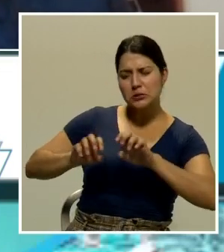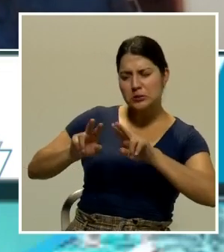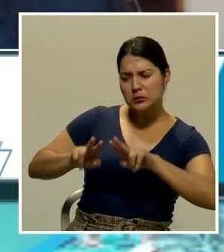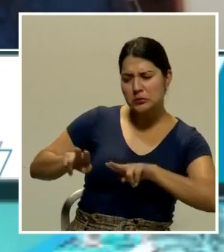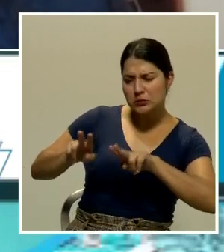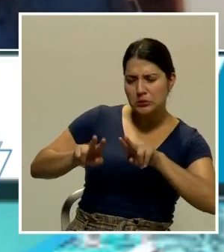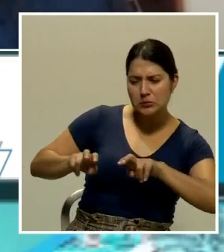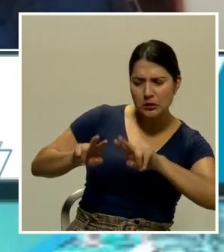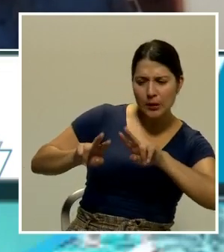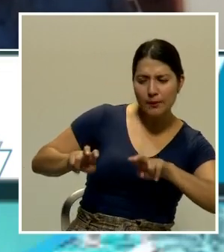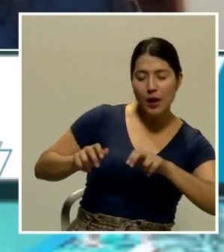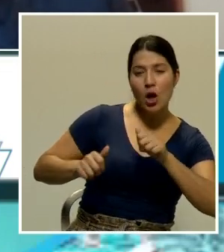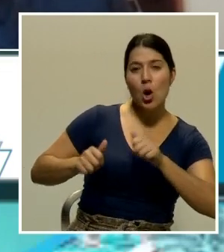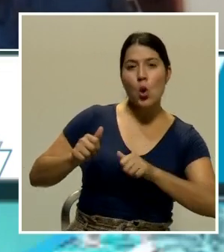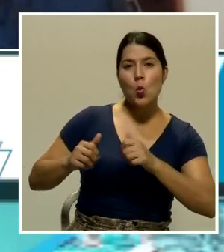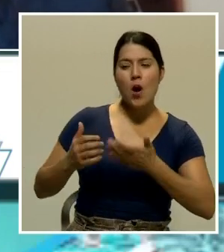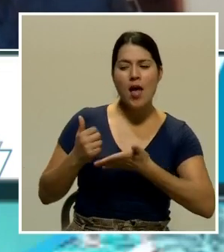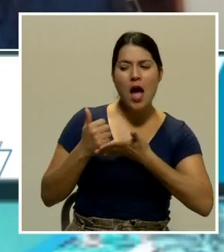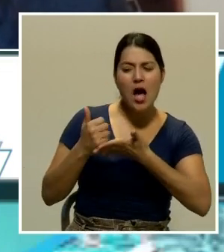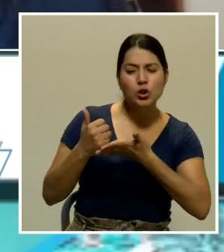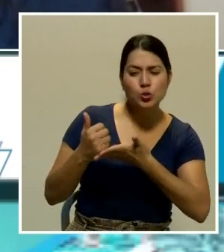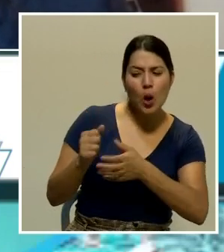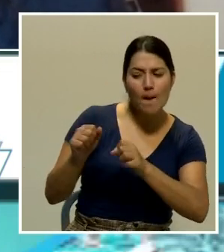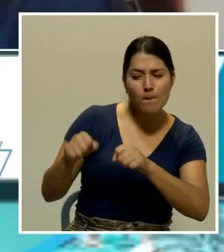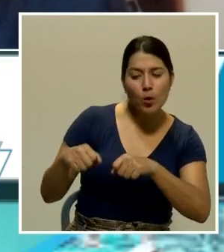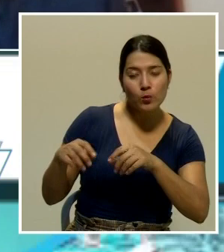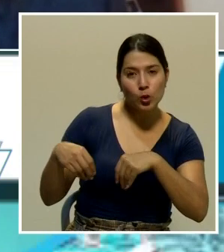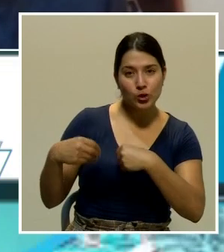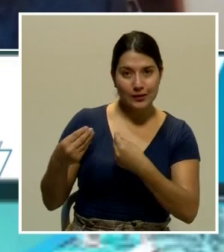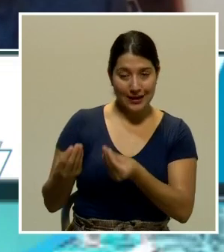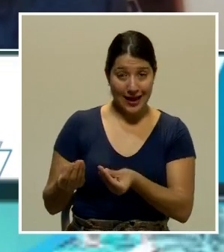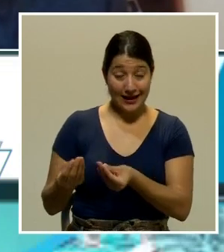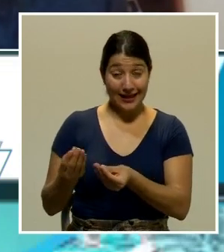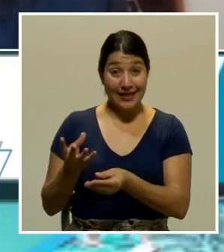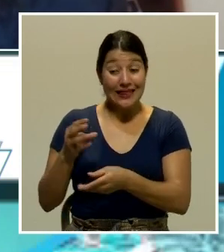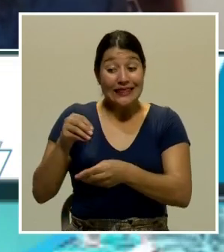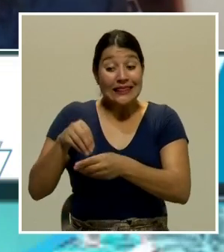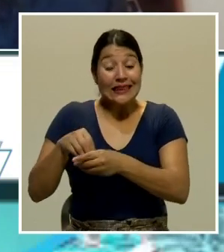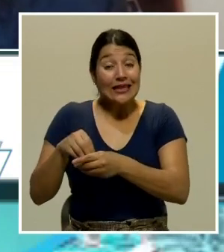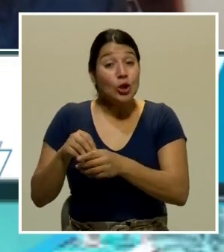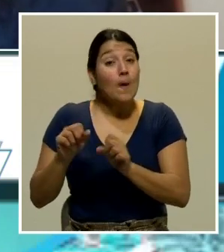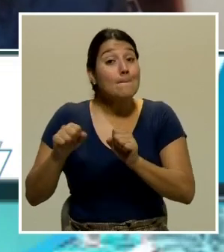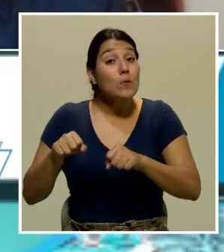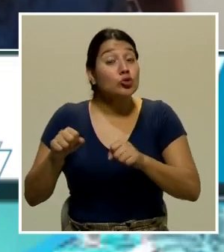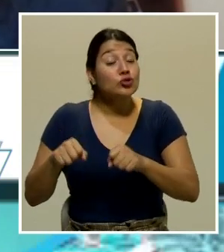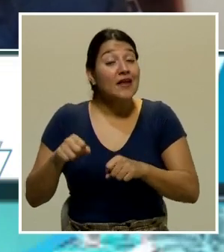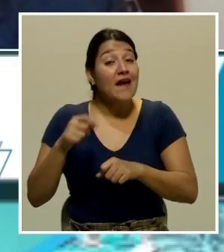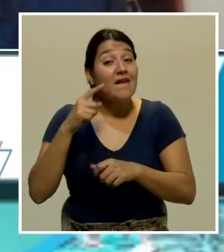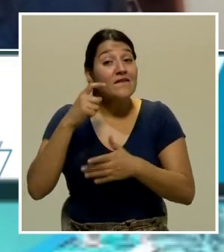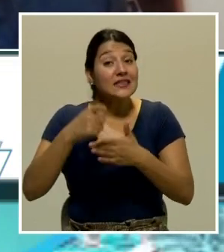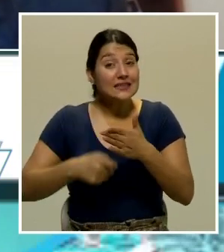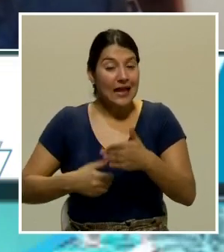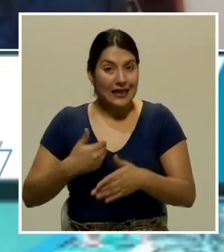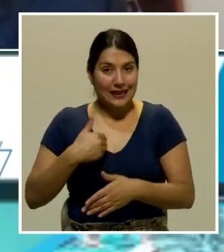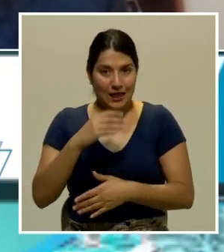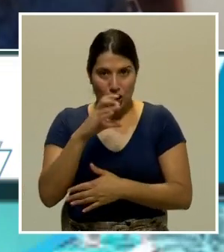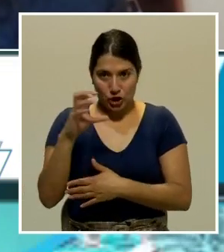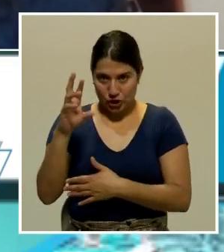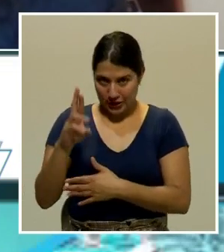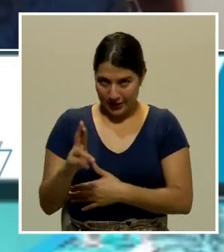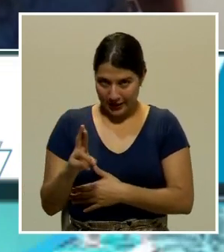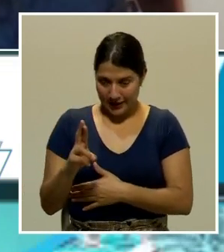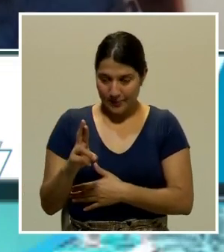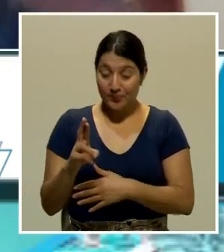qué incentivos, qué ayudas pueden llegar a brindarse dentro de las posibilidades fiscales del país. Una cosa es